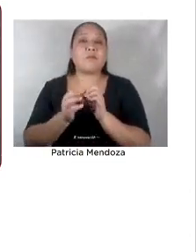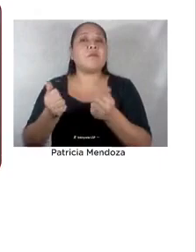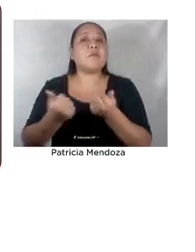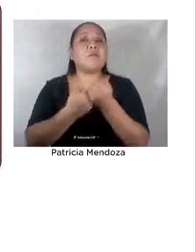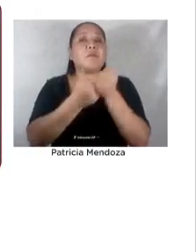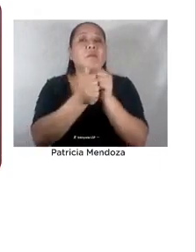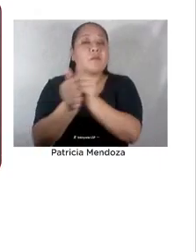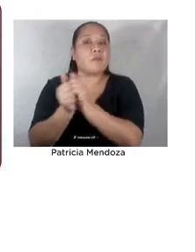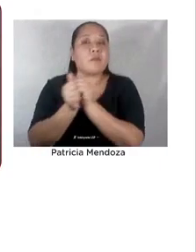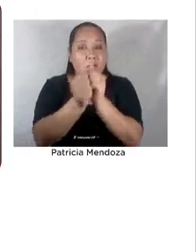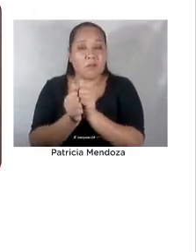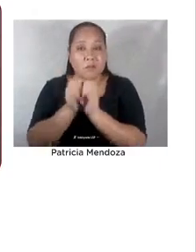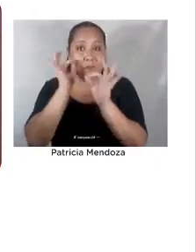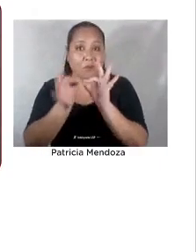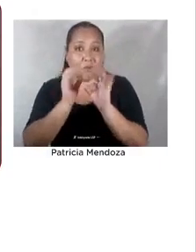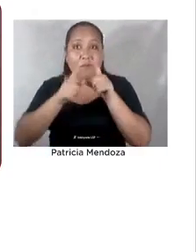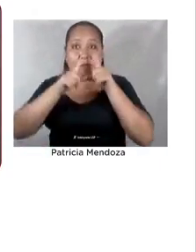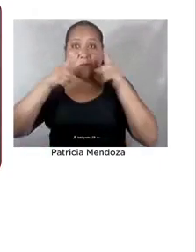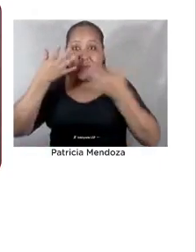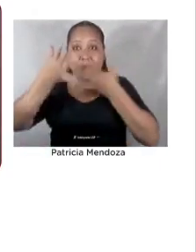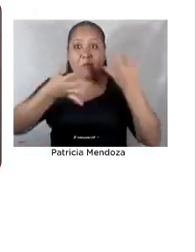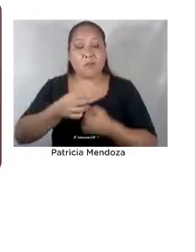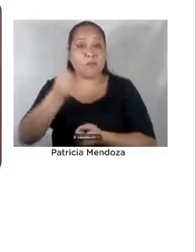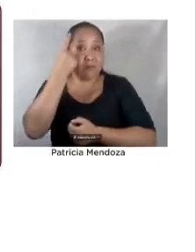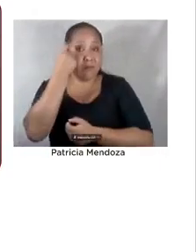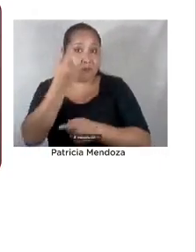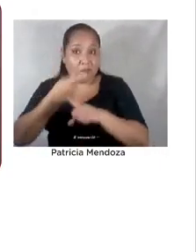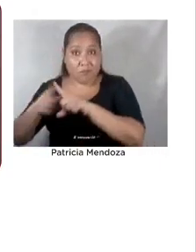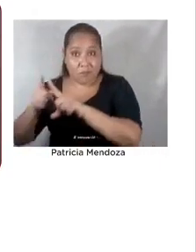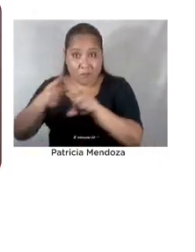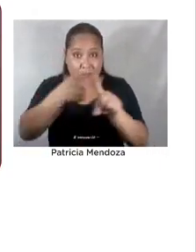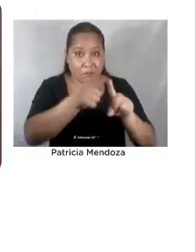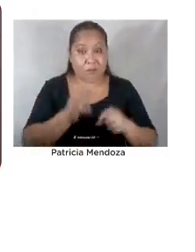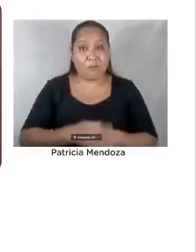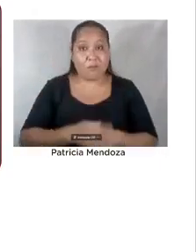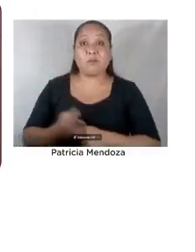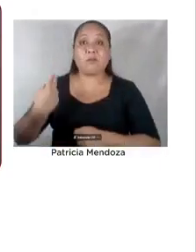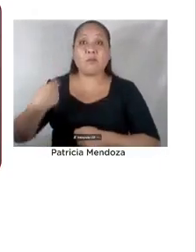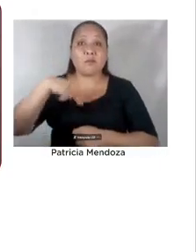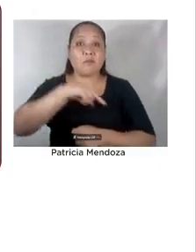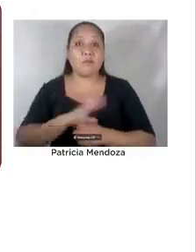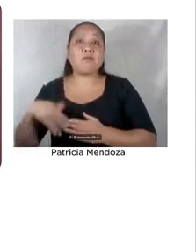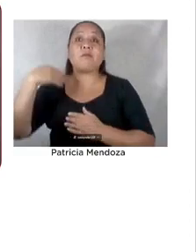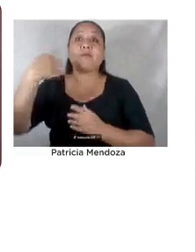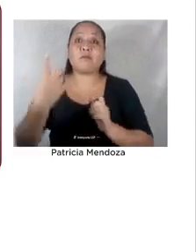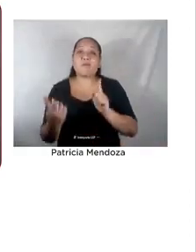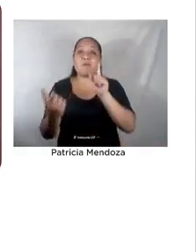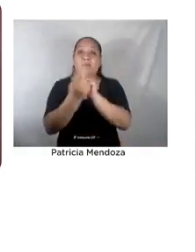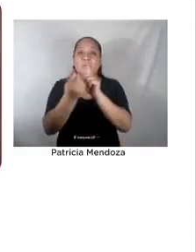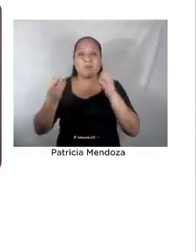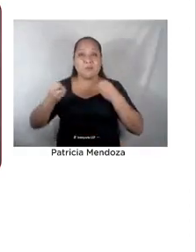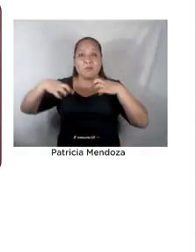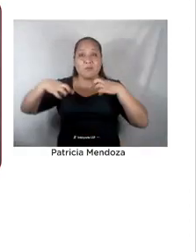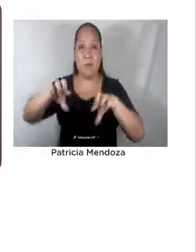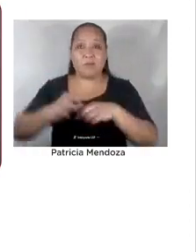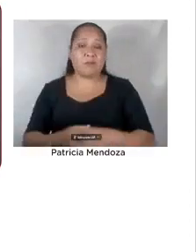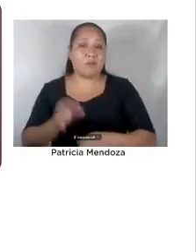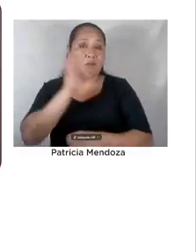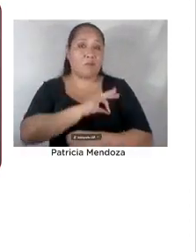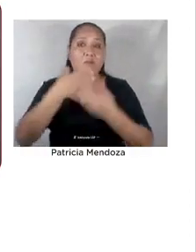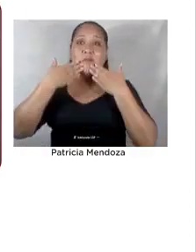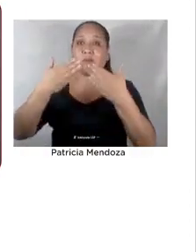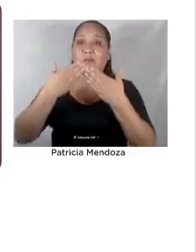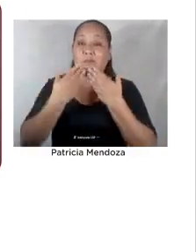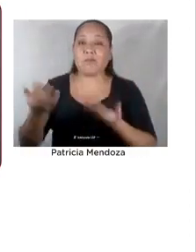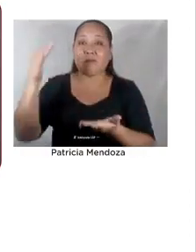ayuda a entender cada vez mejor a la diversidad. Con nosotros será hasta una próxima oportunidad. Aprovechamos para agradecer